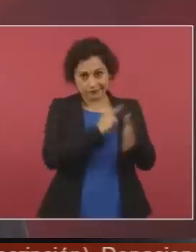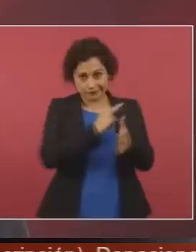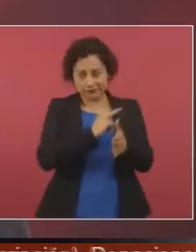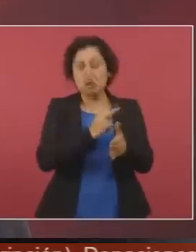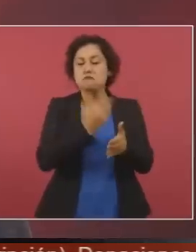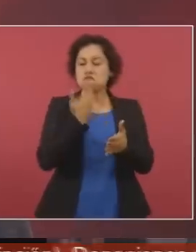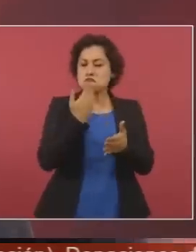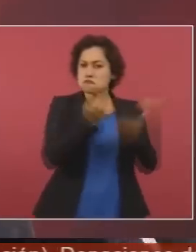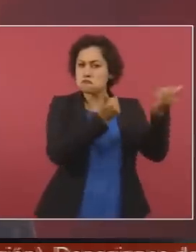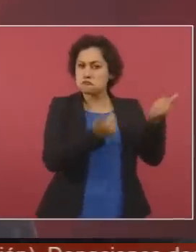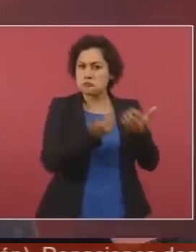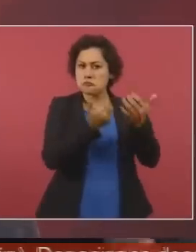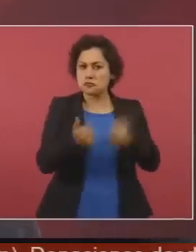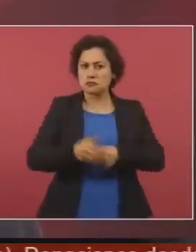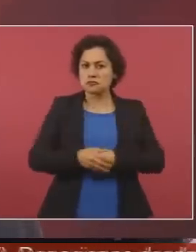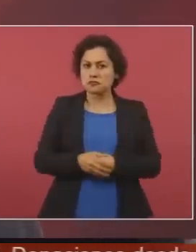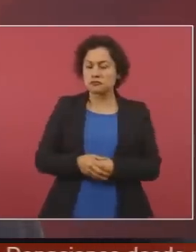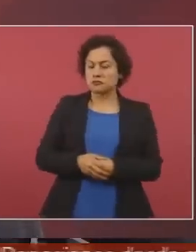Y estaba esto así.